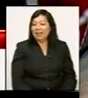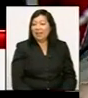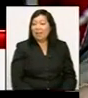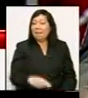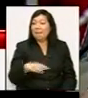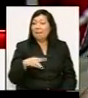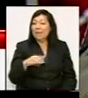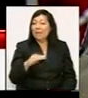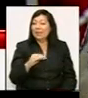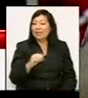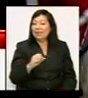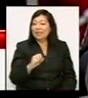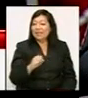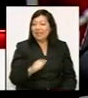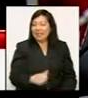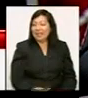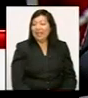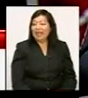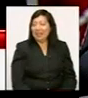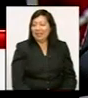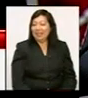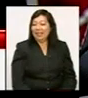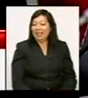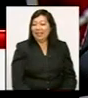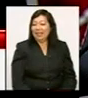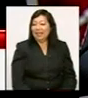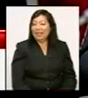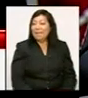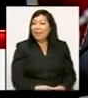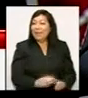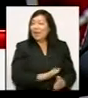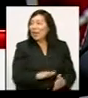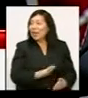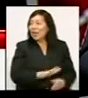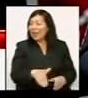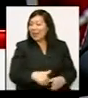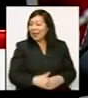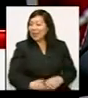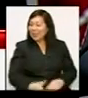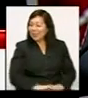Mesía, el ex miembro del tribunal, el congresista Mesía,